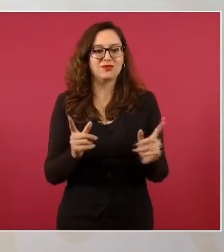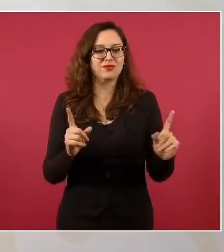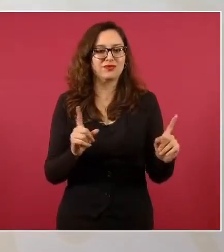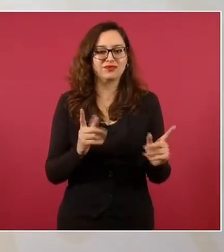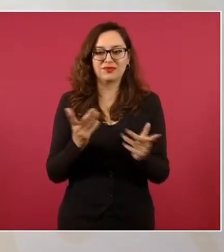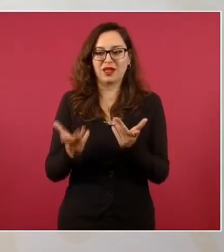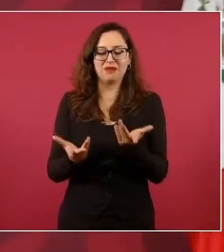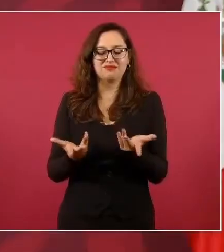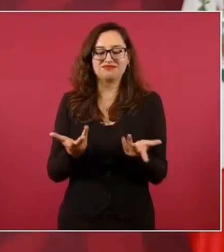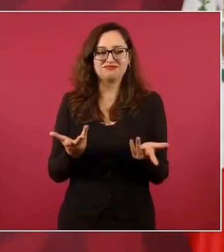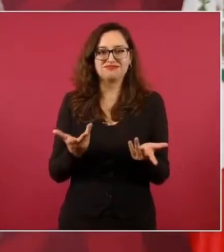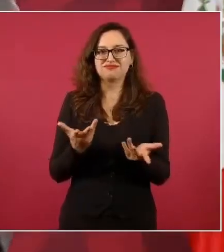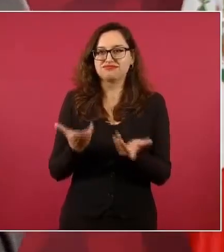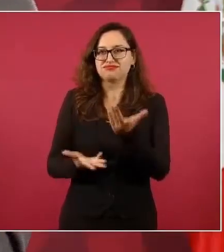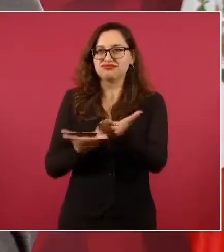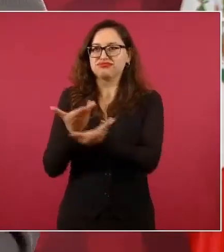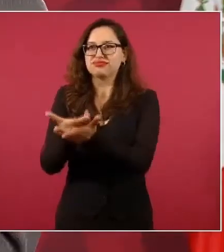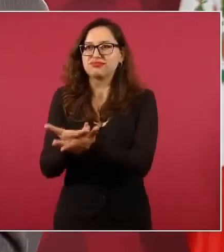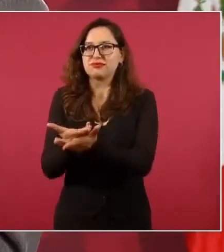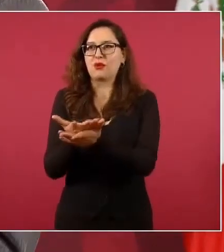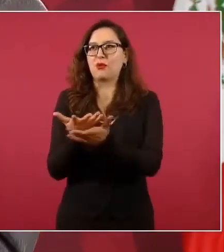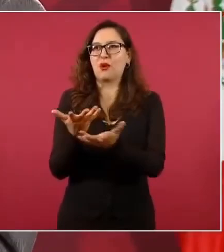enviarse una iniciativa